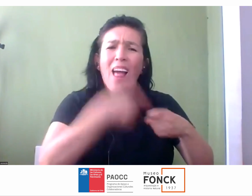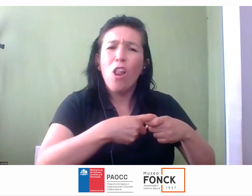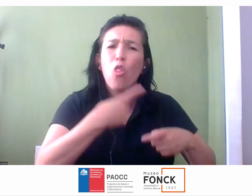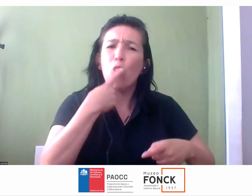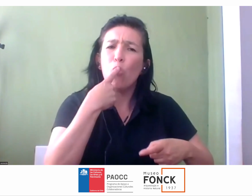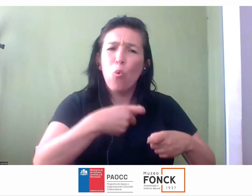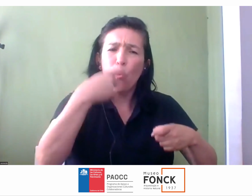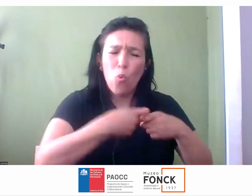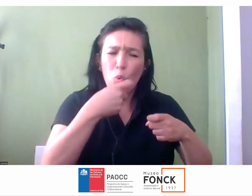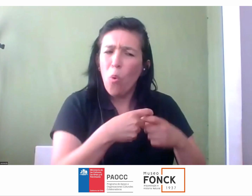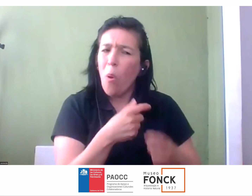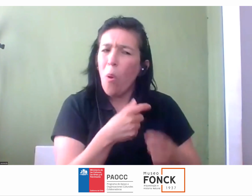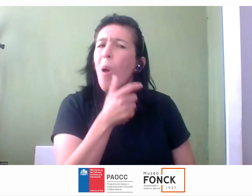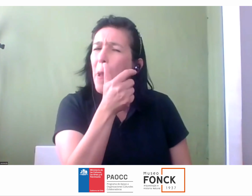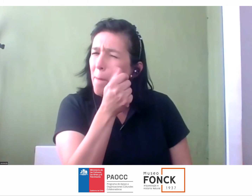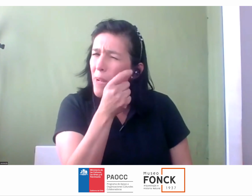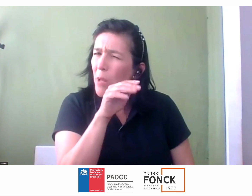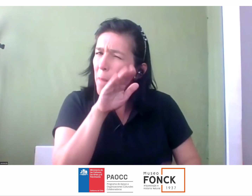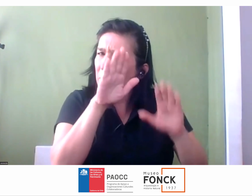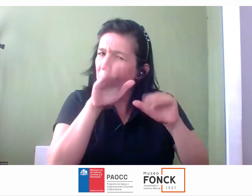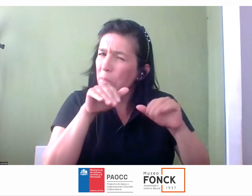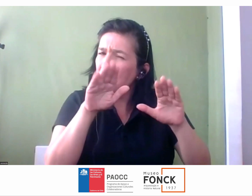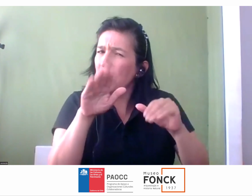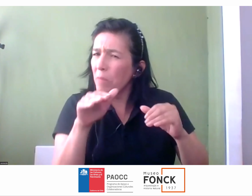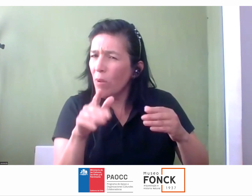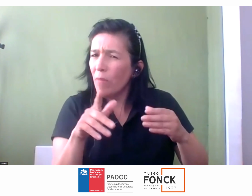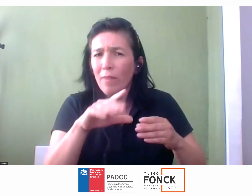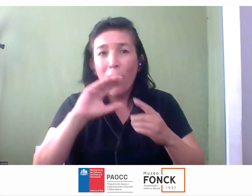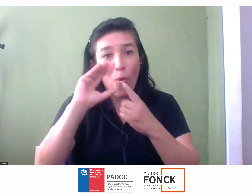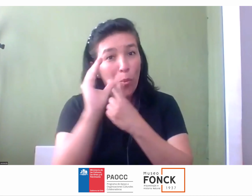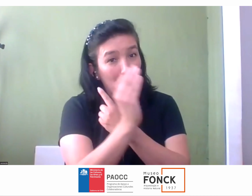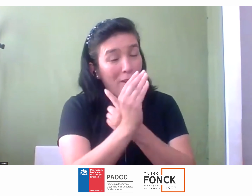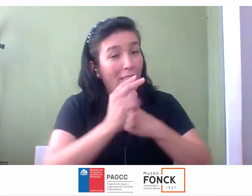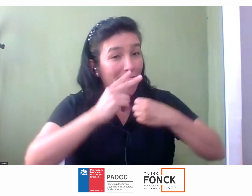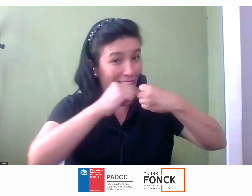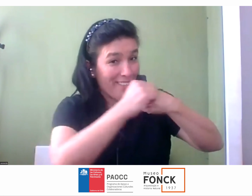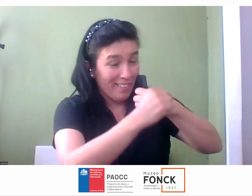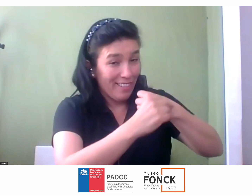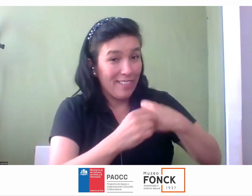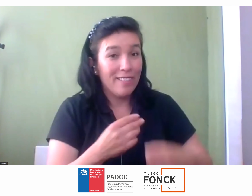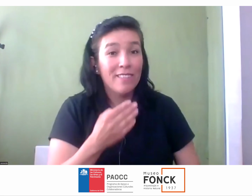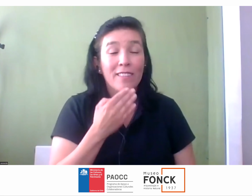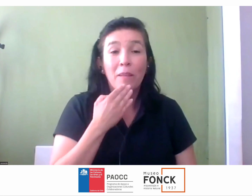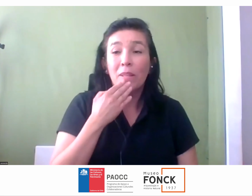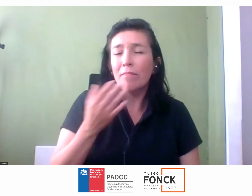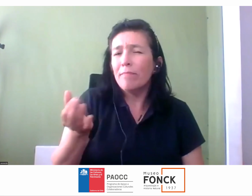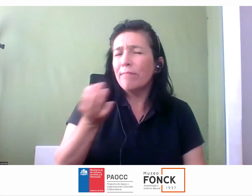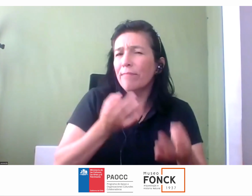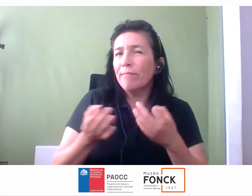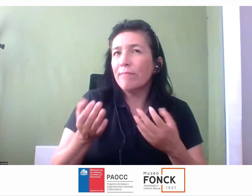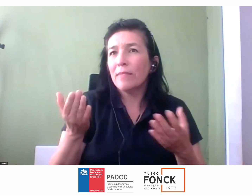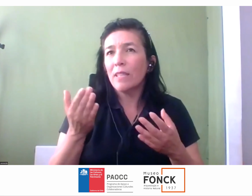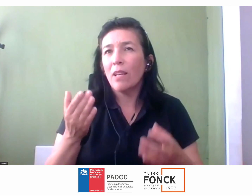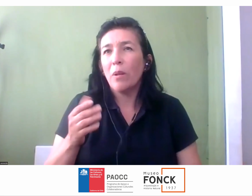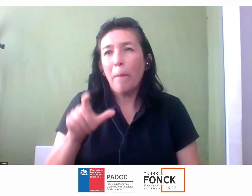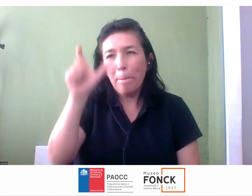se asemejan mucho también a lo que podamos observar de la cultura de Guita. Por ahí también se mencionaba un autor,